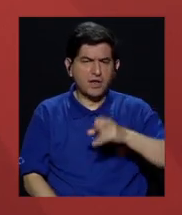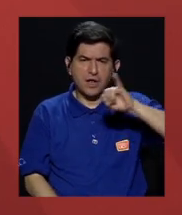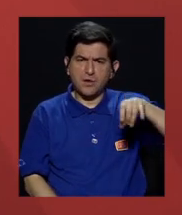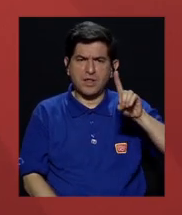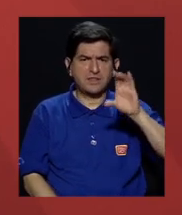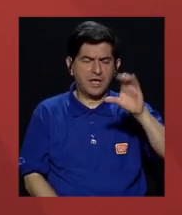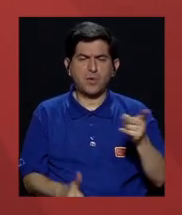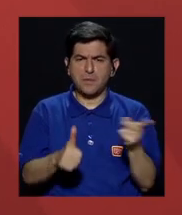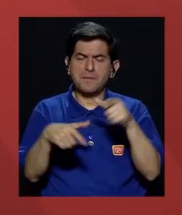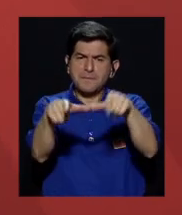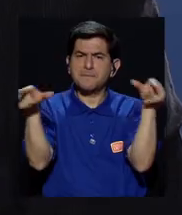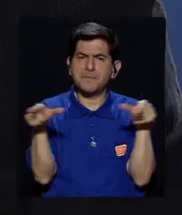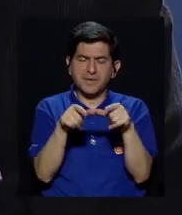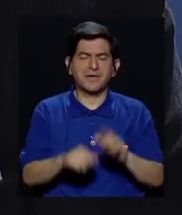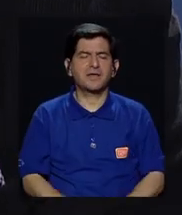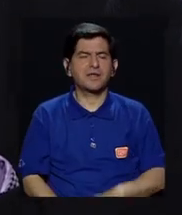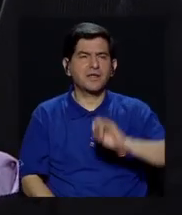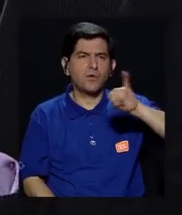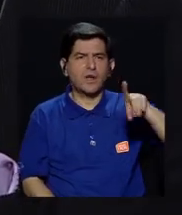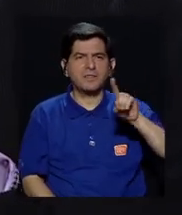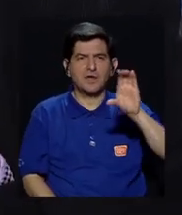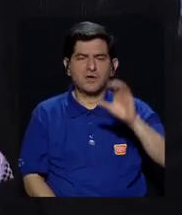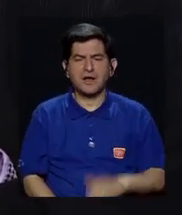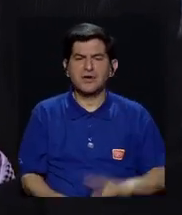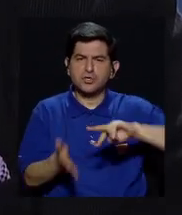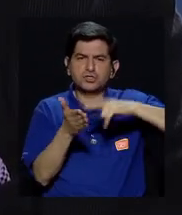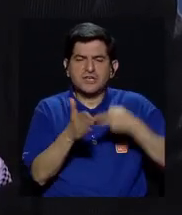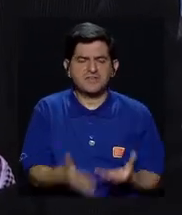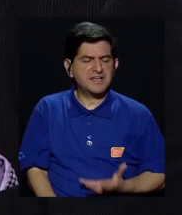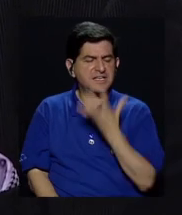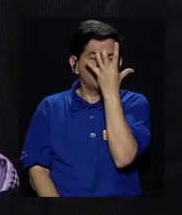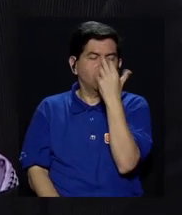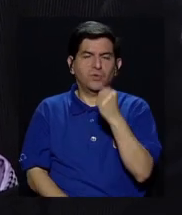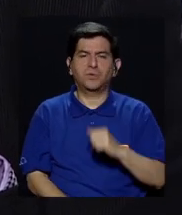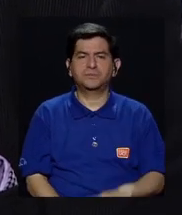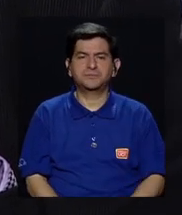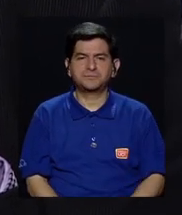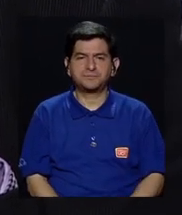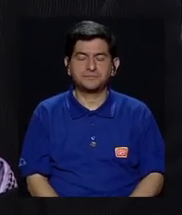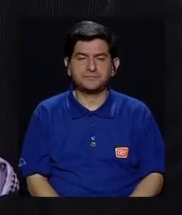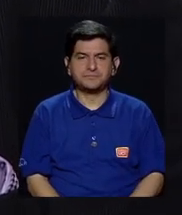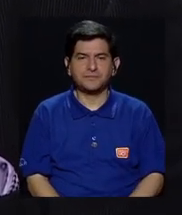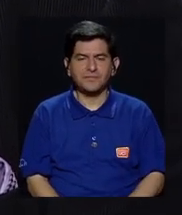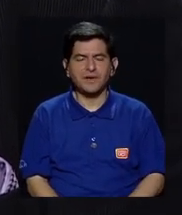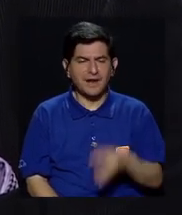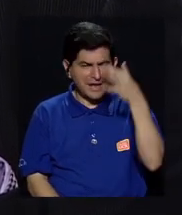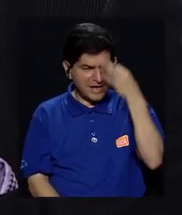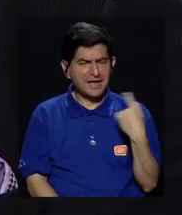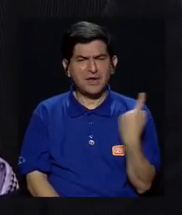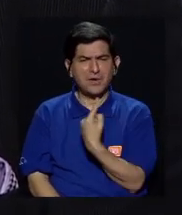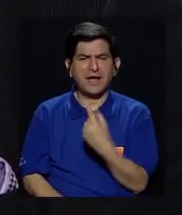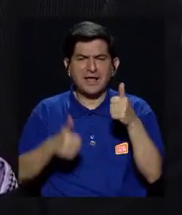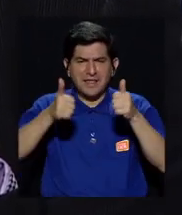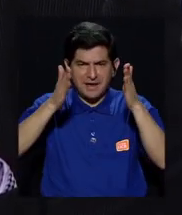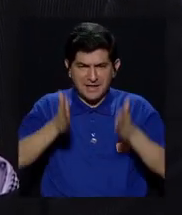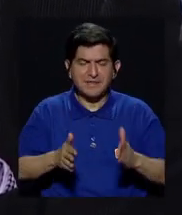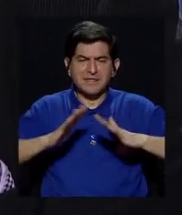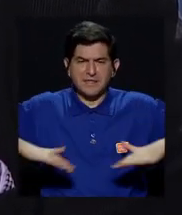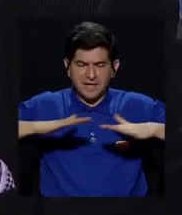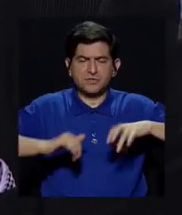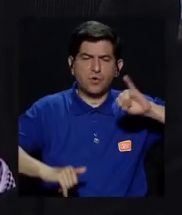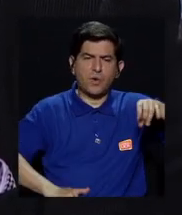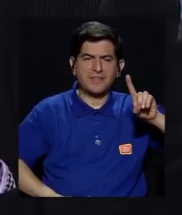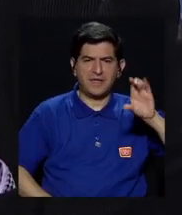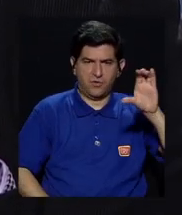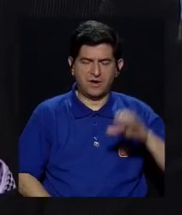caso en primer lugar cuando esto representa una indignación y sobre para que veas acá yo creo que cada uno de los candidatos tiene su nicho